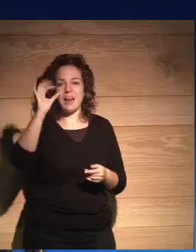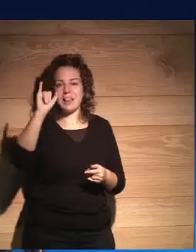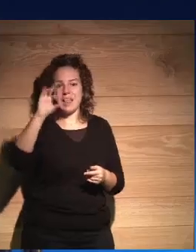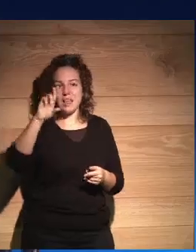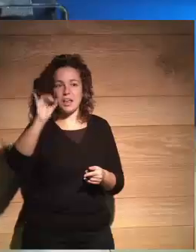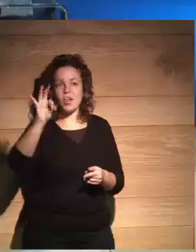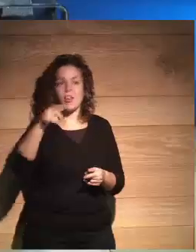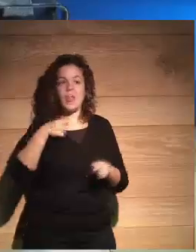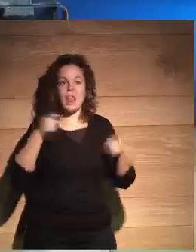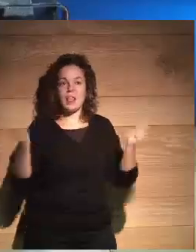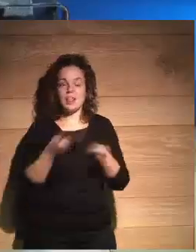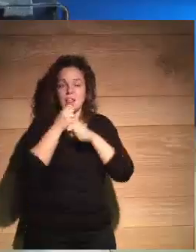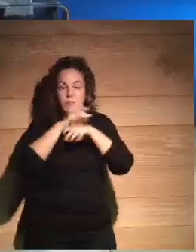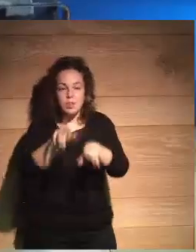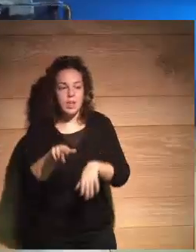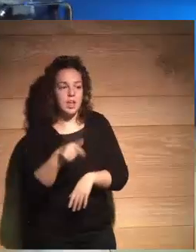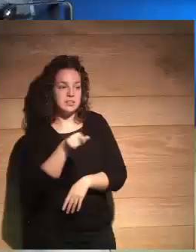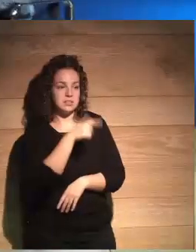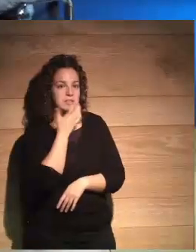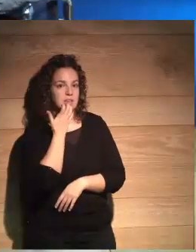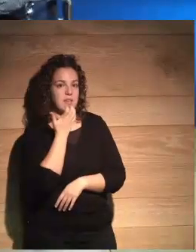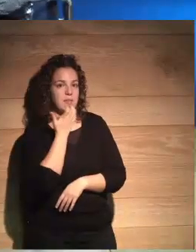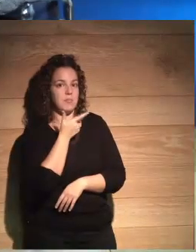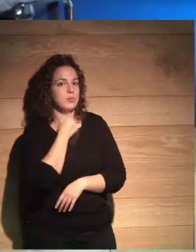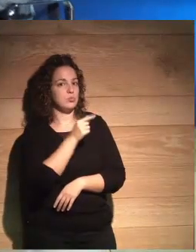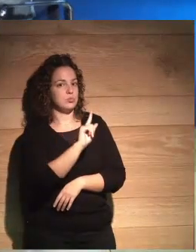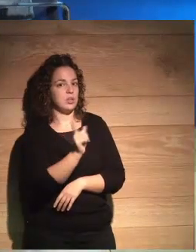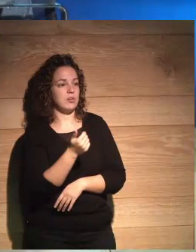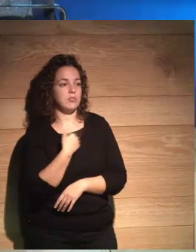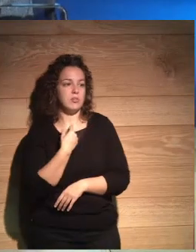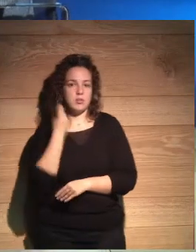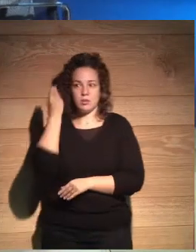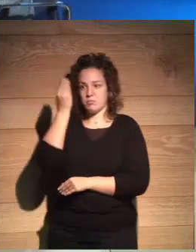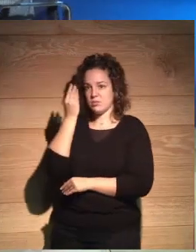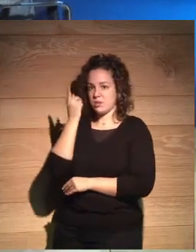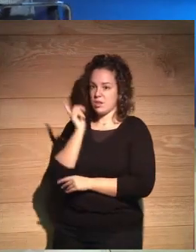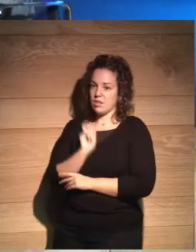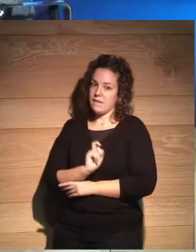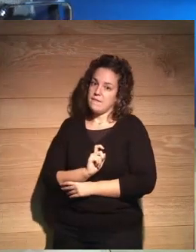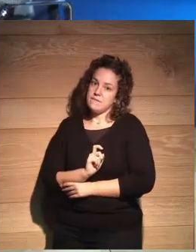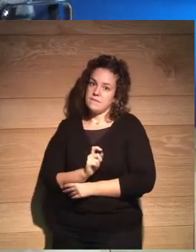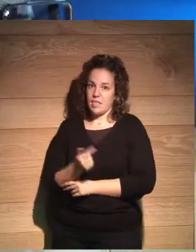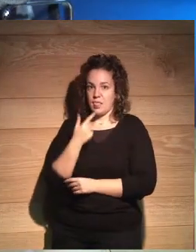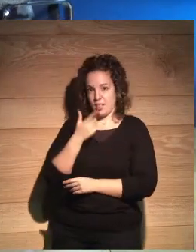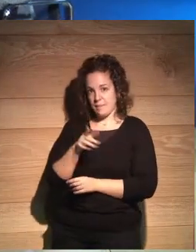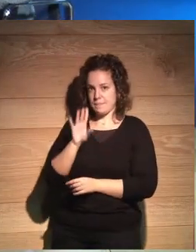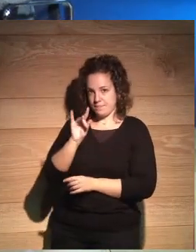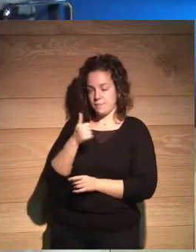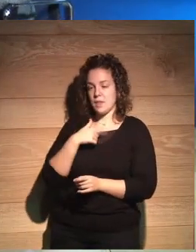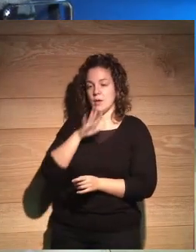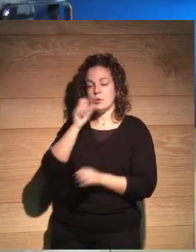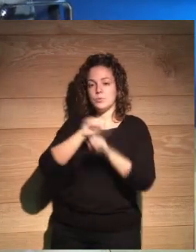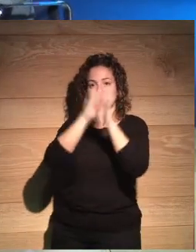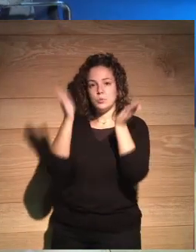Esta no le ha gustado. No, sí me ha gustado. Es que estoy pensando si decirlo o no decirlo. Sí, venga, vamos a ver. El mundo de